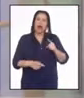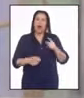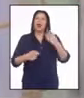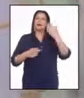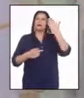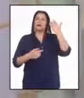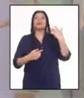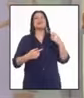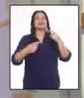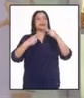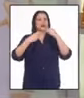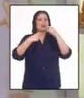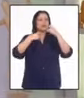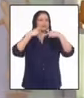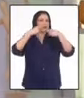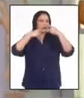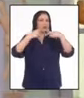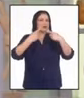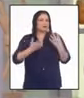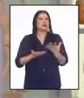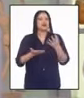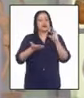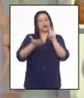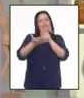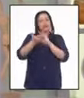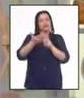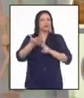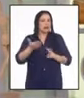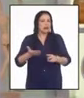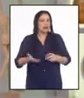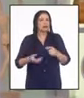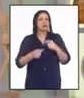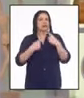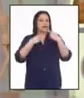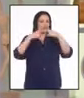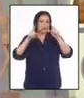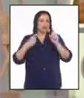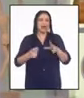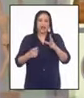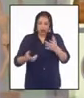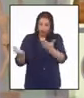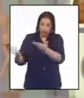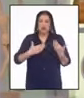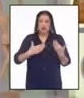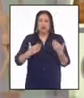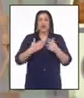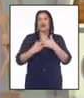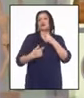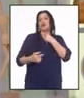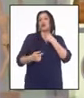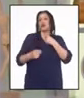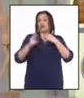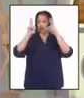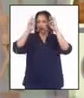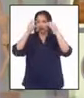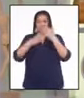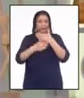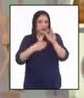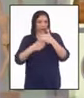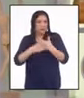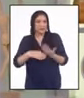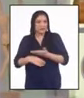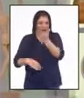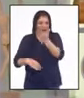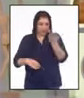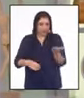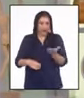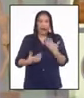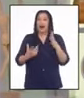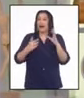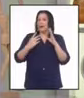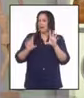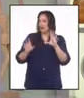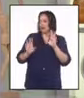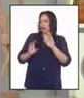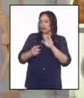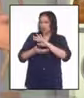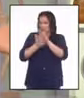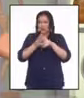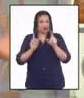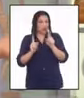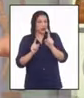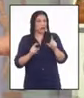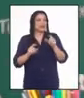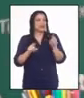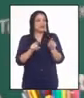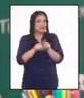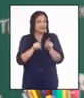Y me gustó tanto que escribí algo acerca del tema y lo traje para compartirlo con todas y todos. Pero es que eso no es todo. También tengo